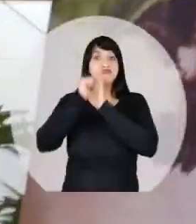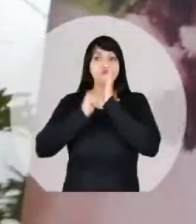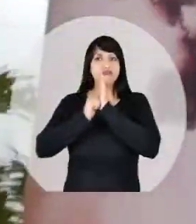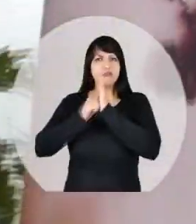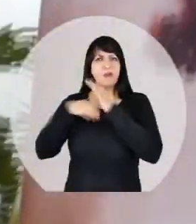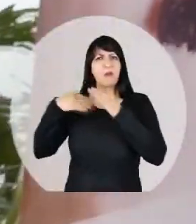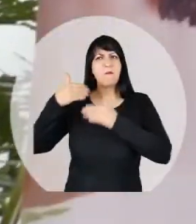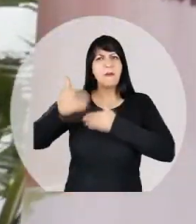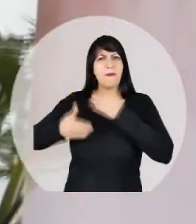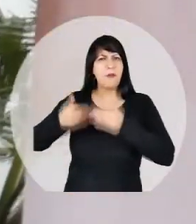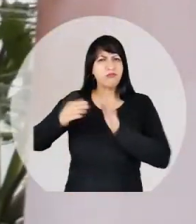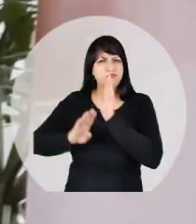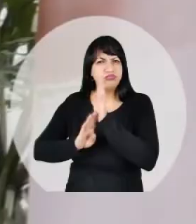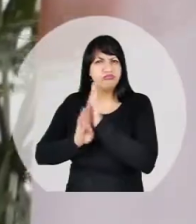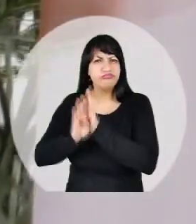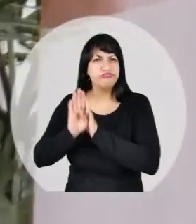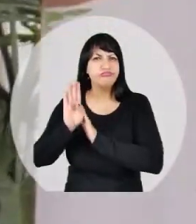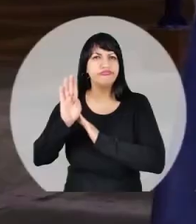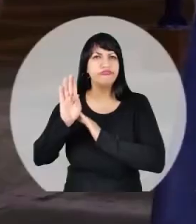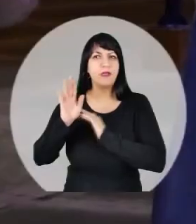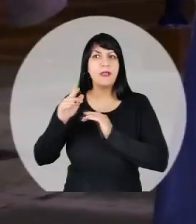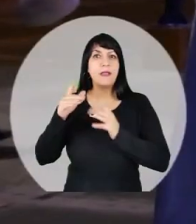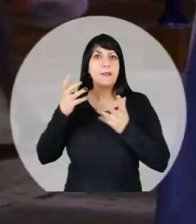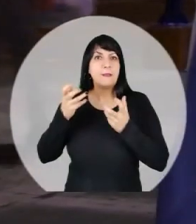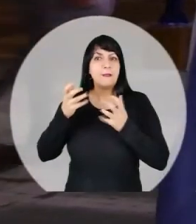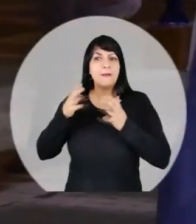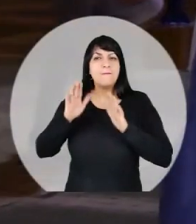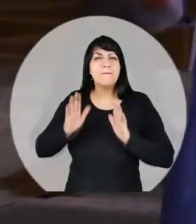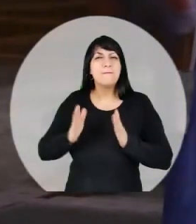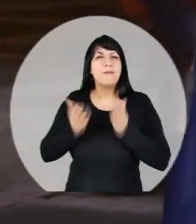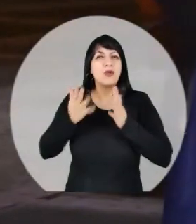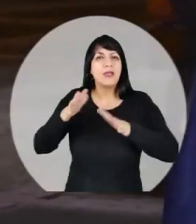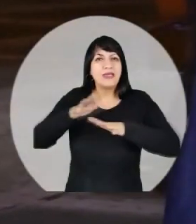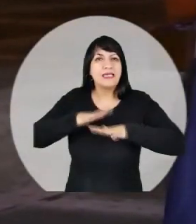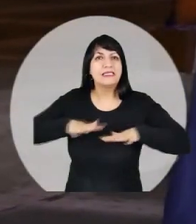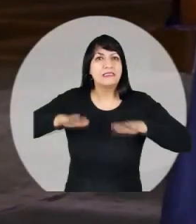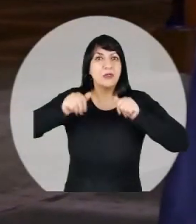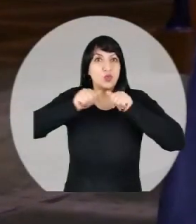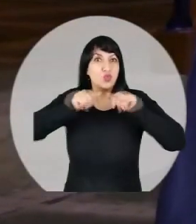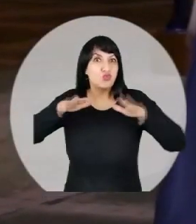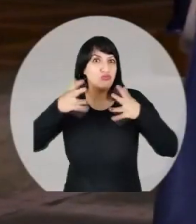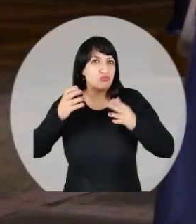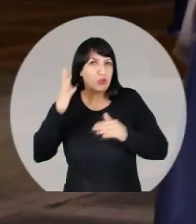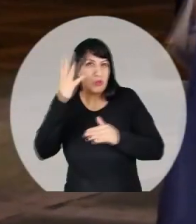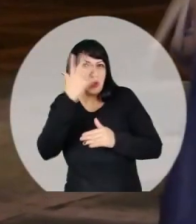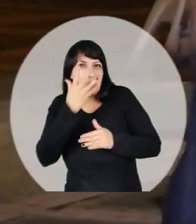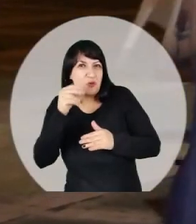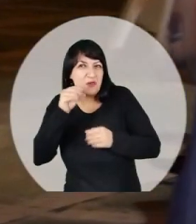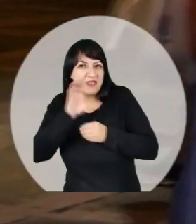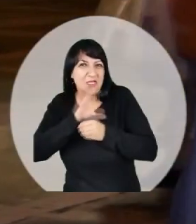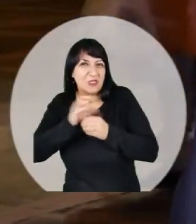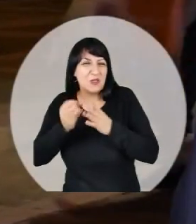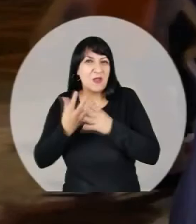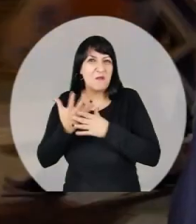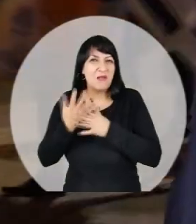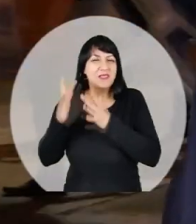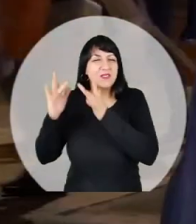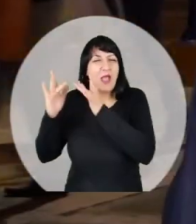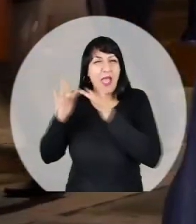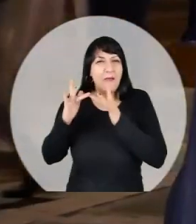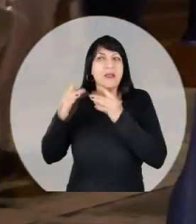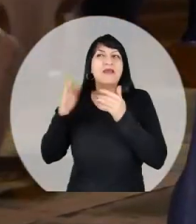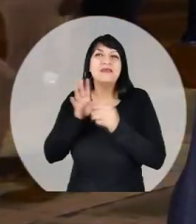Un programa que sigue avanzando, un programa que quiere recuperar espacio público, programa que quiere tener la ciudad bonita